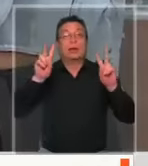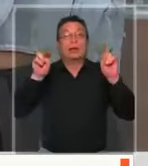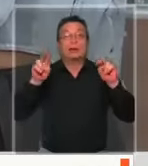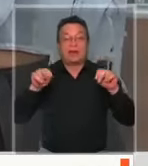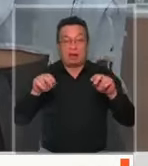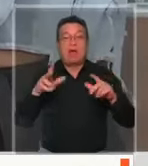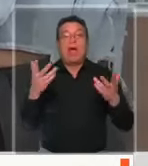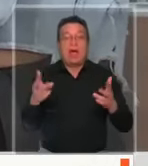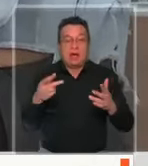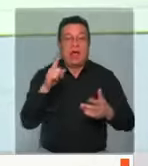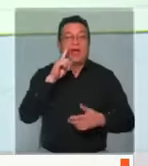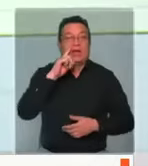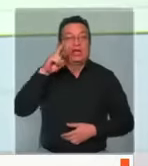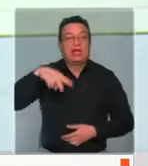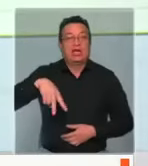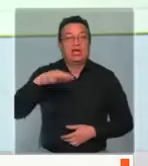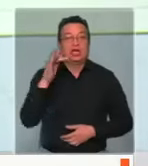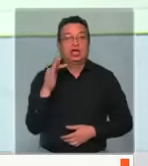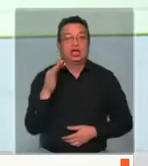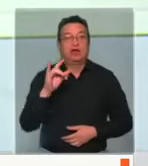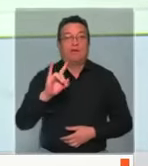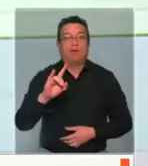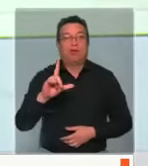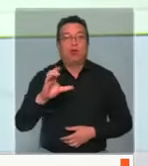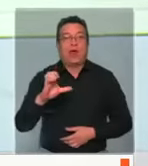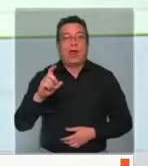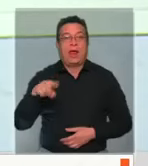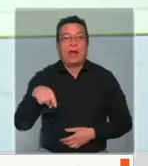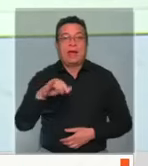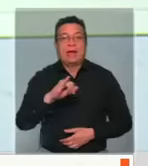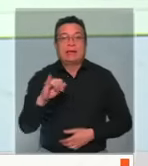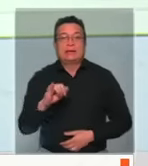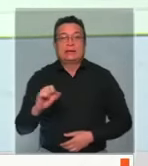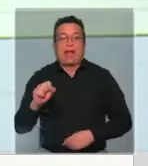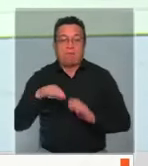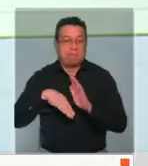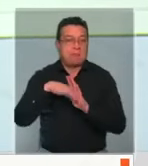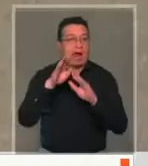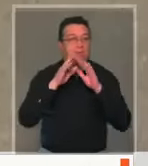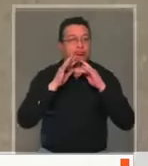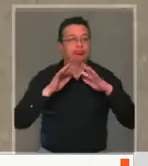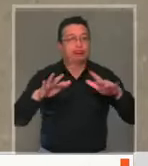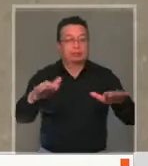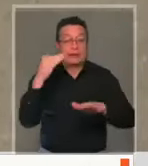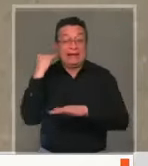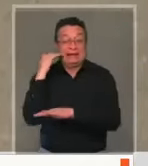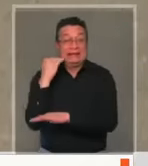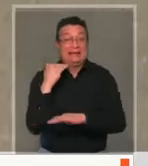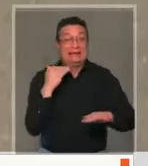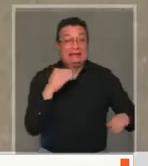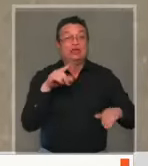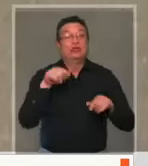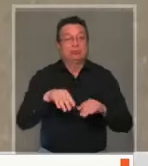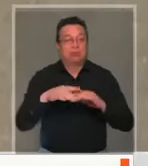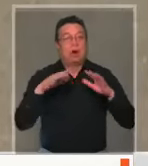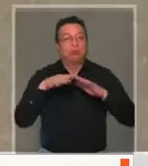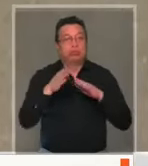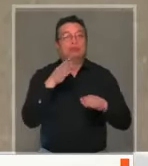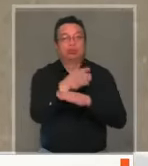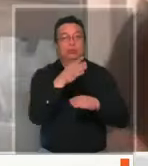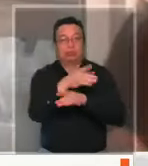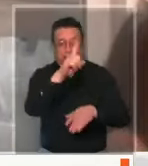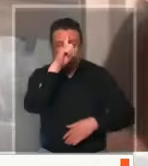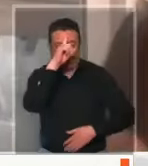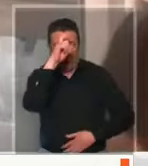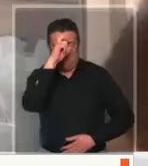virus que ha copado las urgencias en distintos recintos asistenciales, sobre todo en niños y niñas que han tenido que recurrir a estos recintos